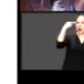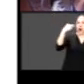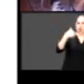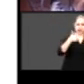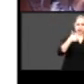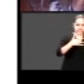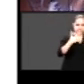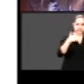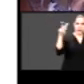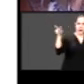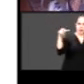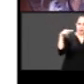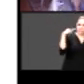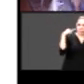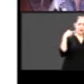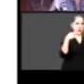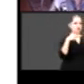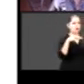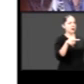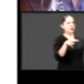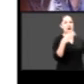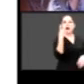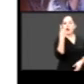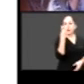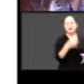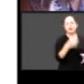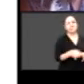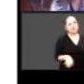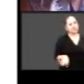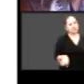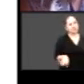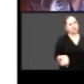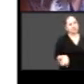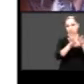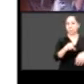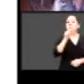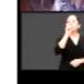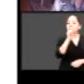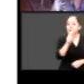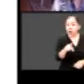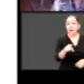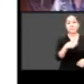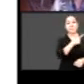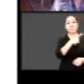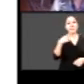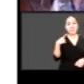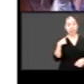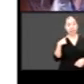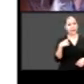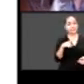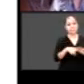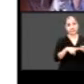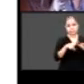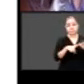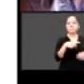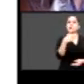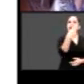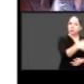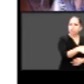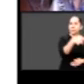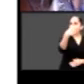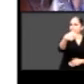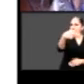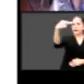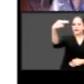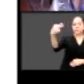también nombrar esto que dice Toño es básico el lenguaje se desarrolla desde el